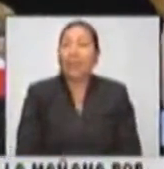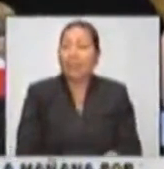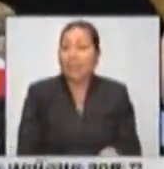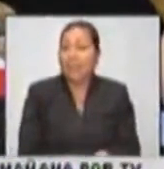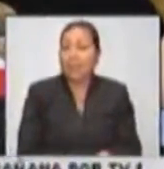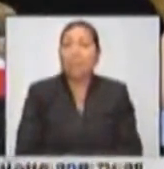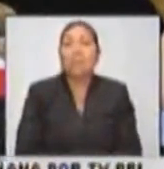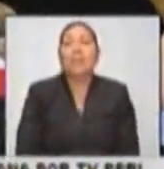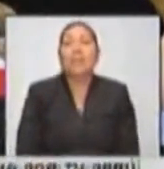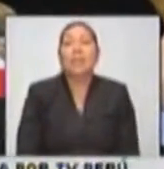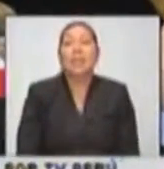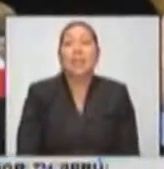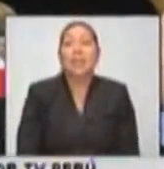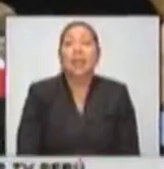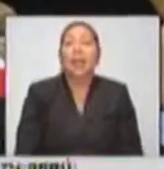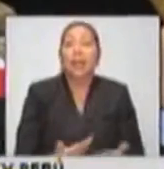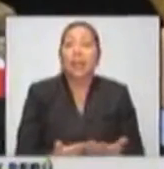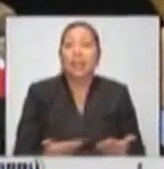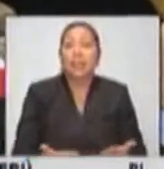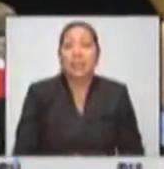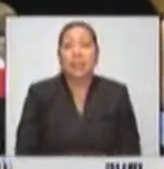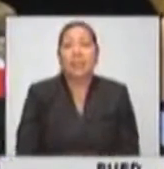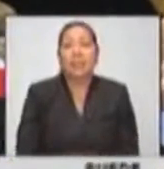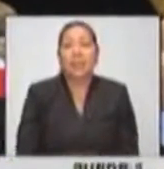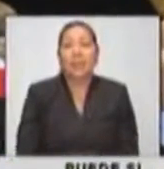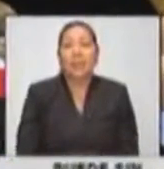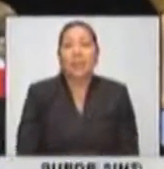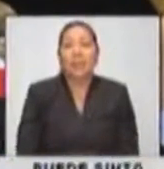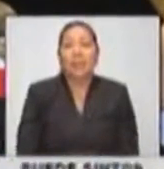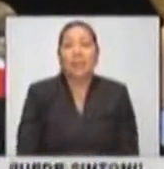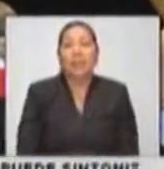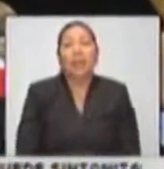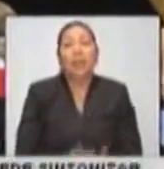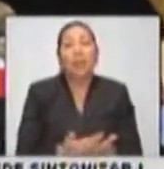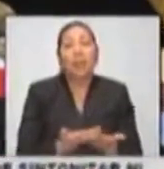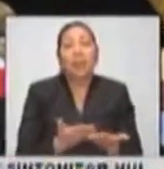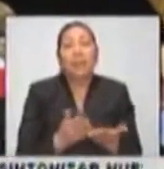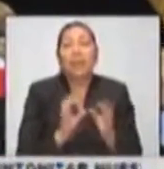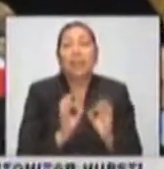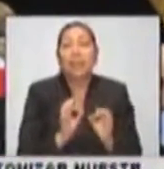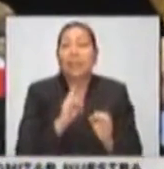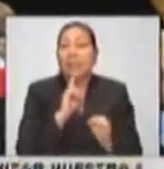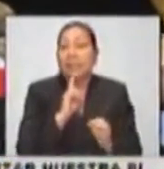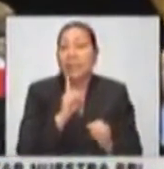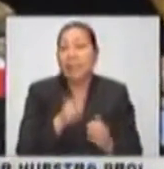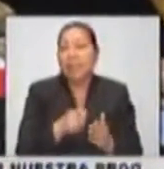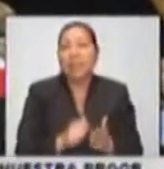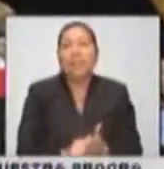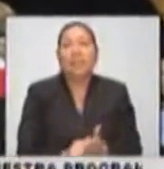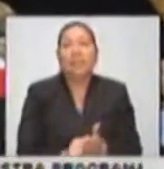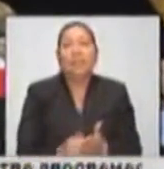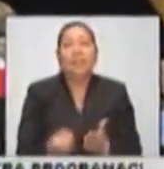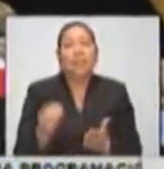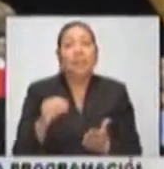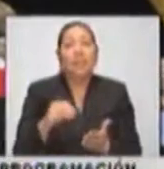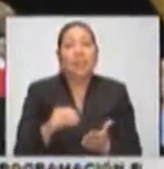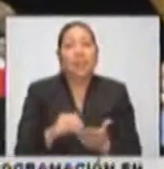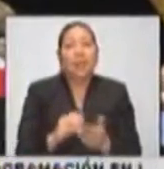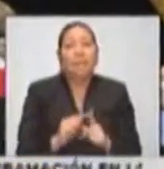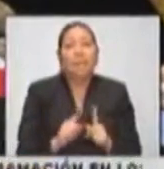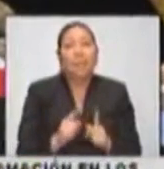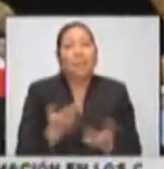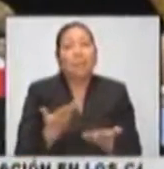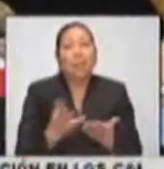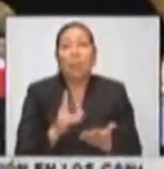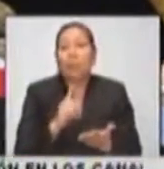también estos elementos de instrumentos que sí son considerados, puede